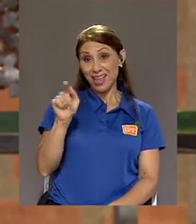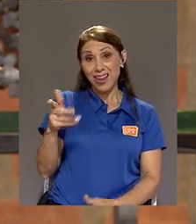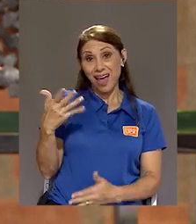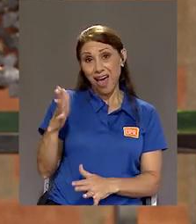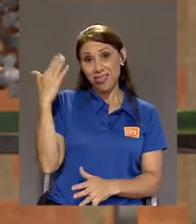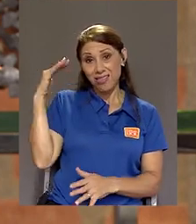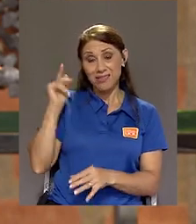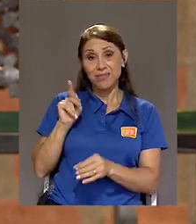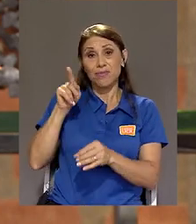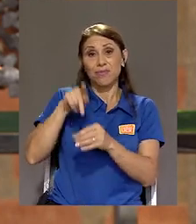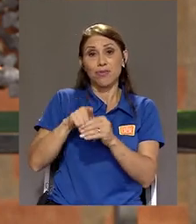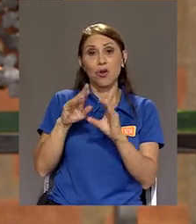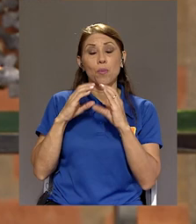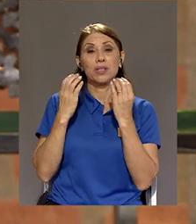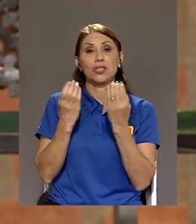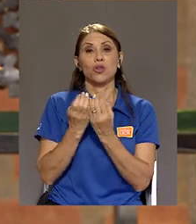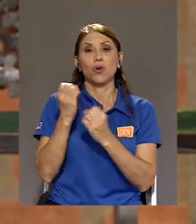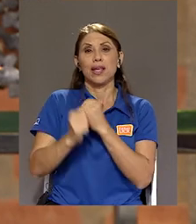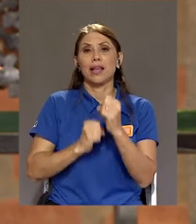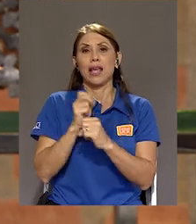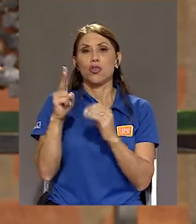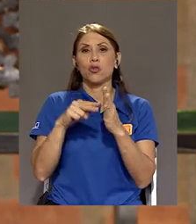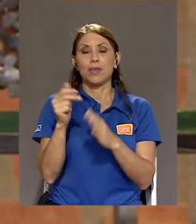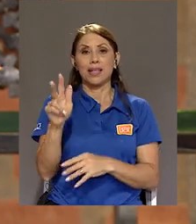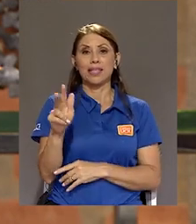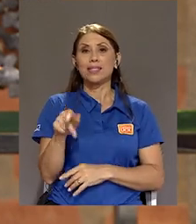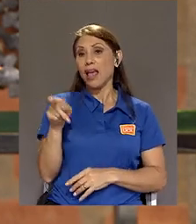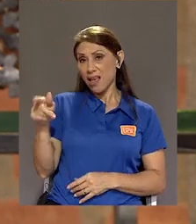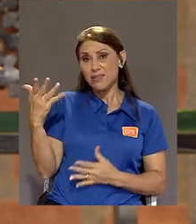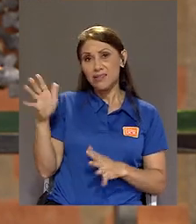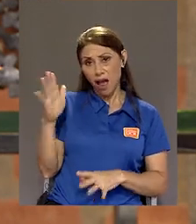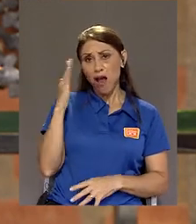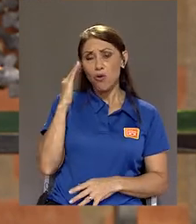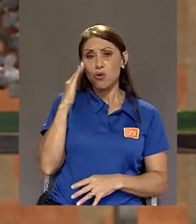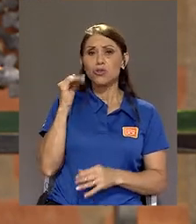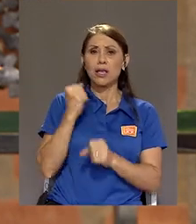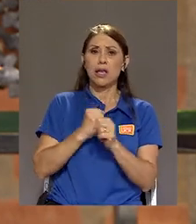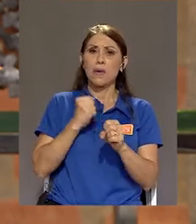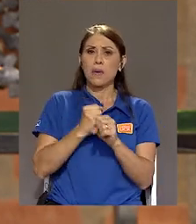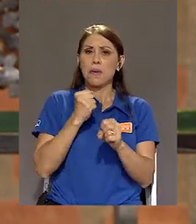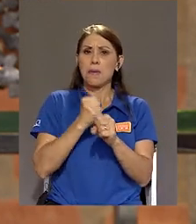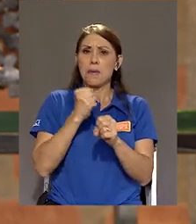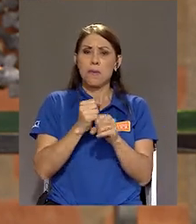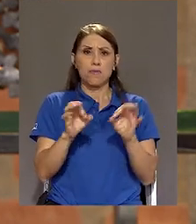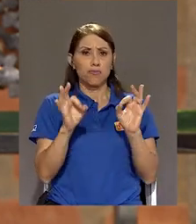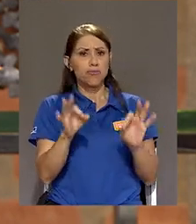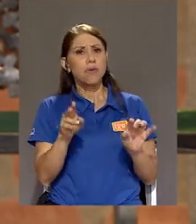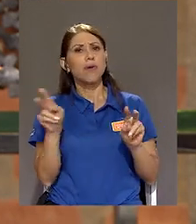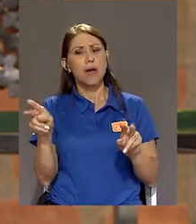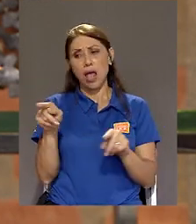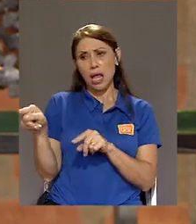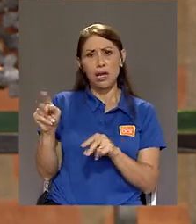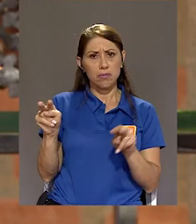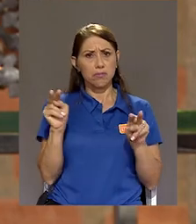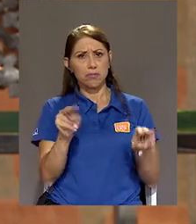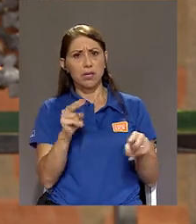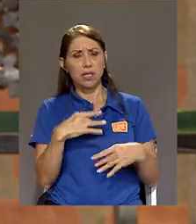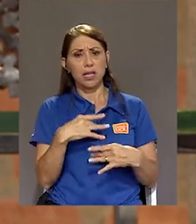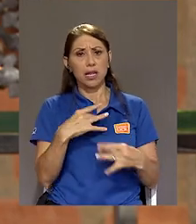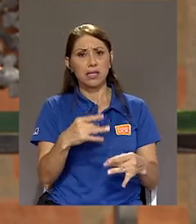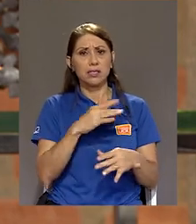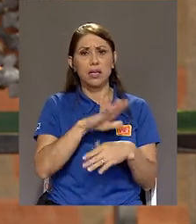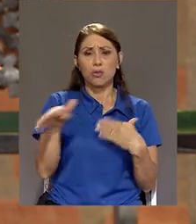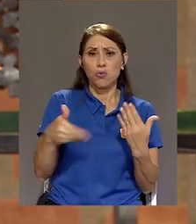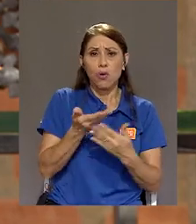en el sentido de que conoce la operatividad del trabajo, él tiene indudablemente el interés de que estas cosas